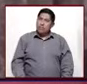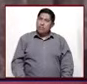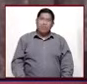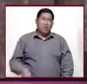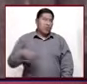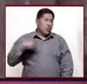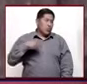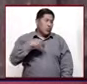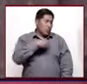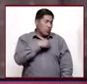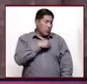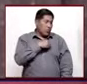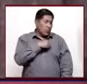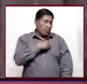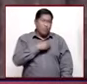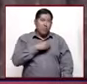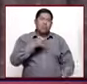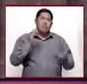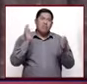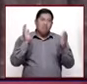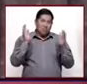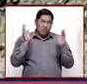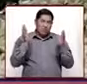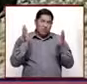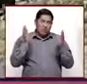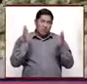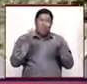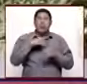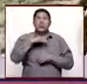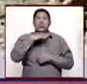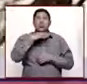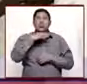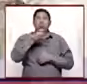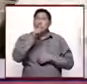Nosotros es un indicador de contaminación de, en este caso, el agua.